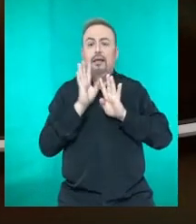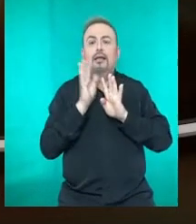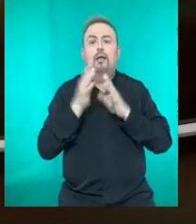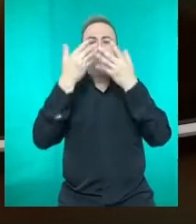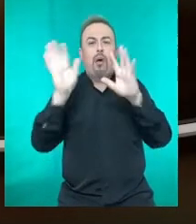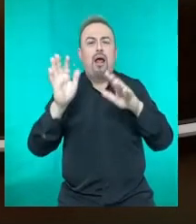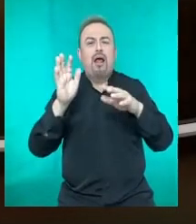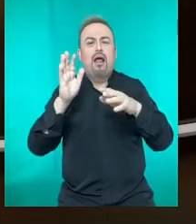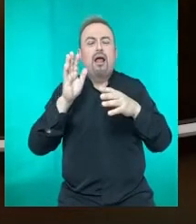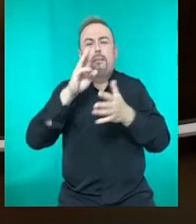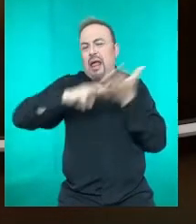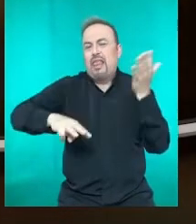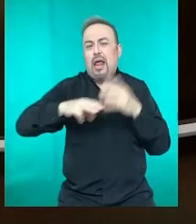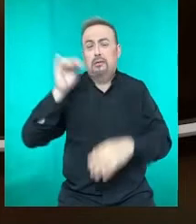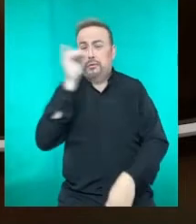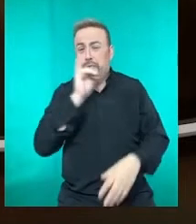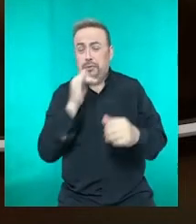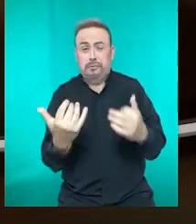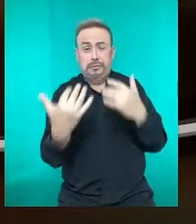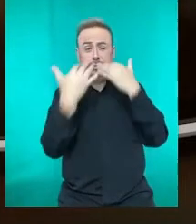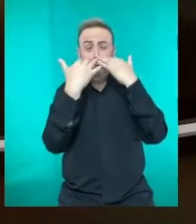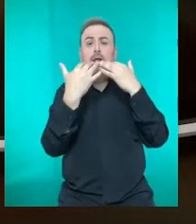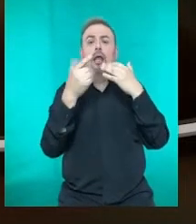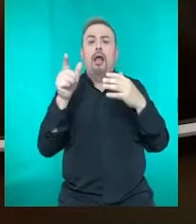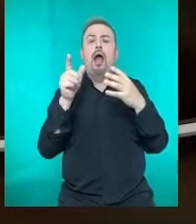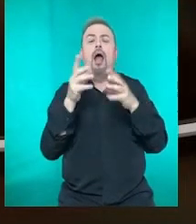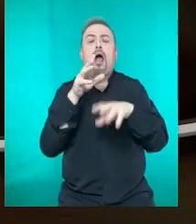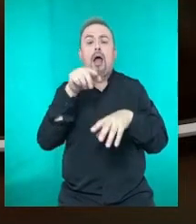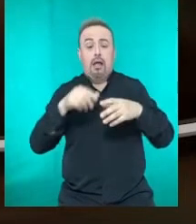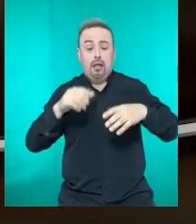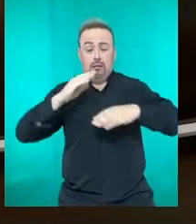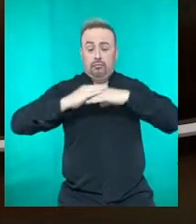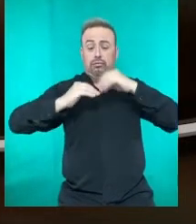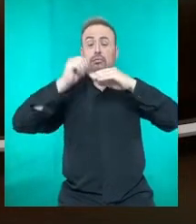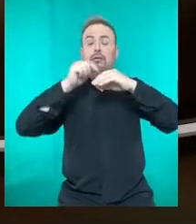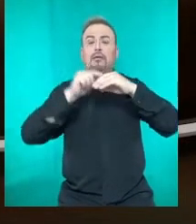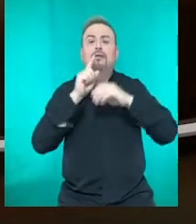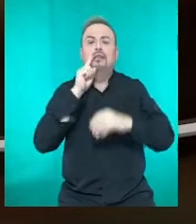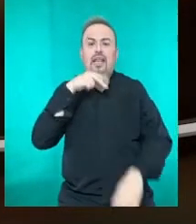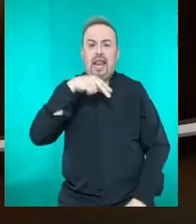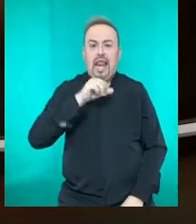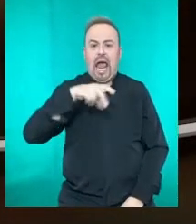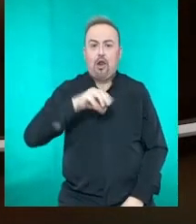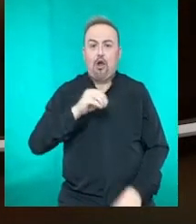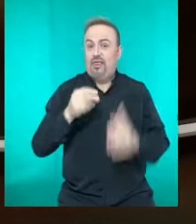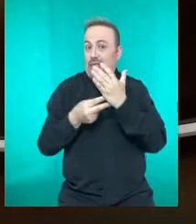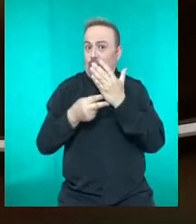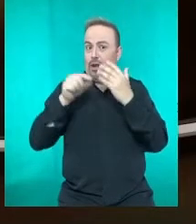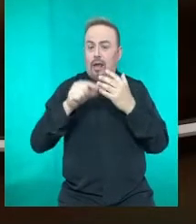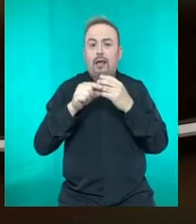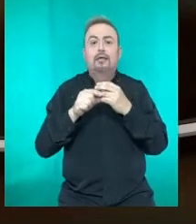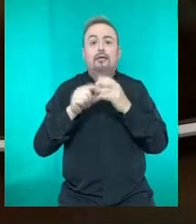tipo de material y ayudando no solo a mantener la fachada de la edificación limpia de contaminantes que están en el